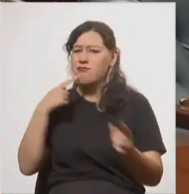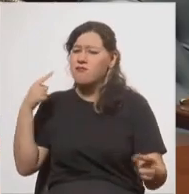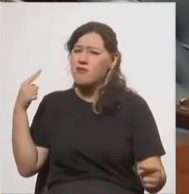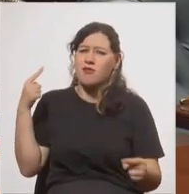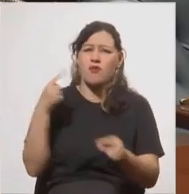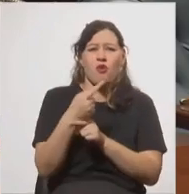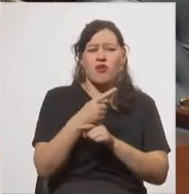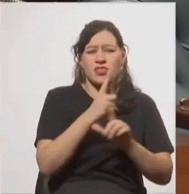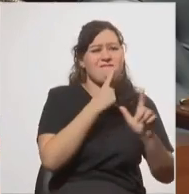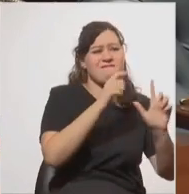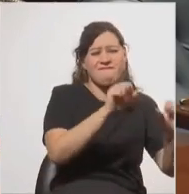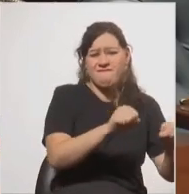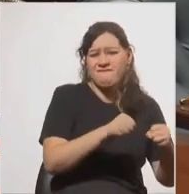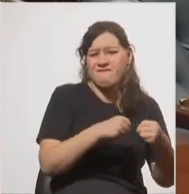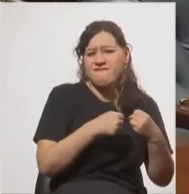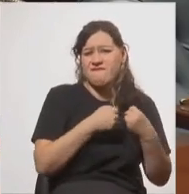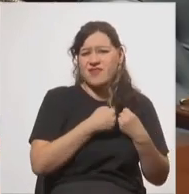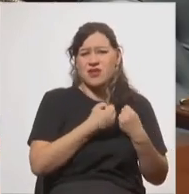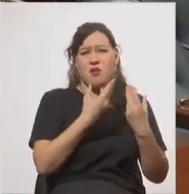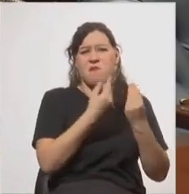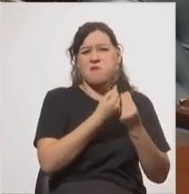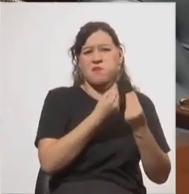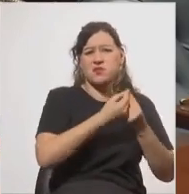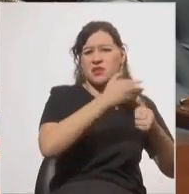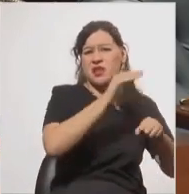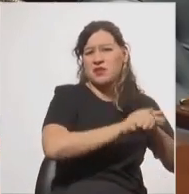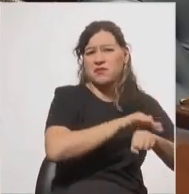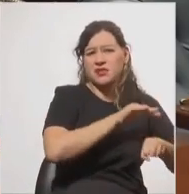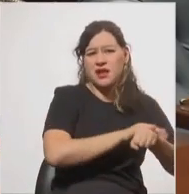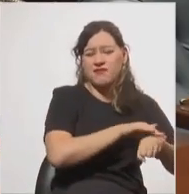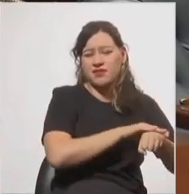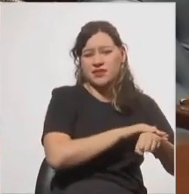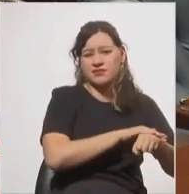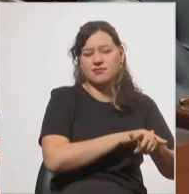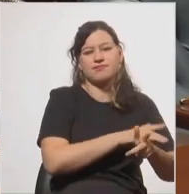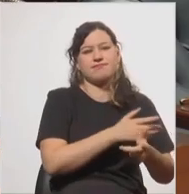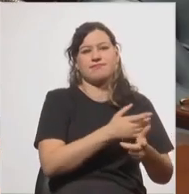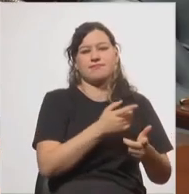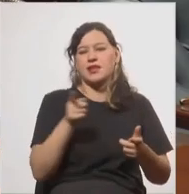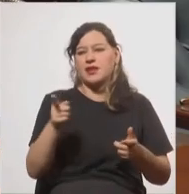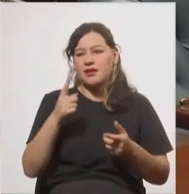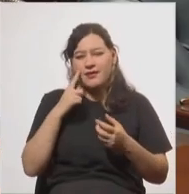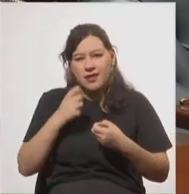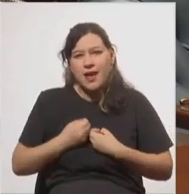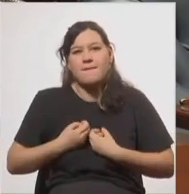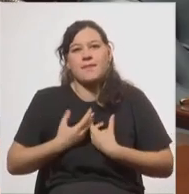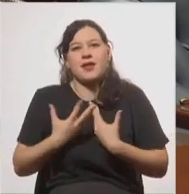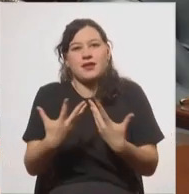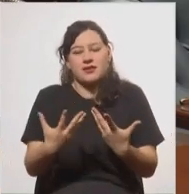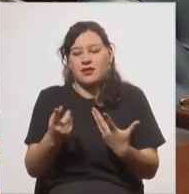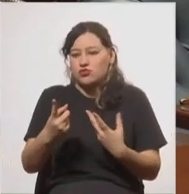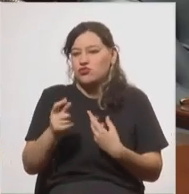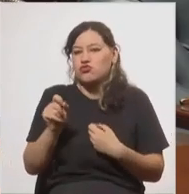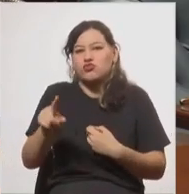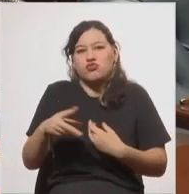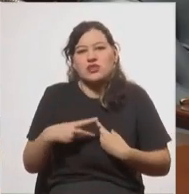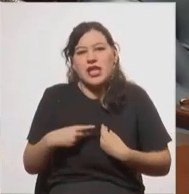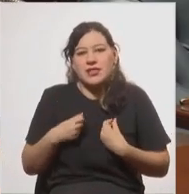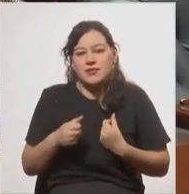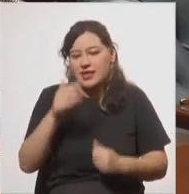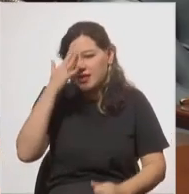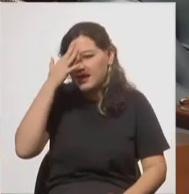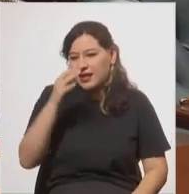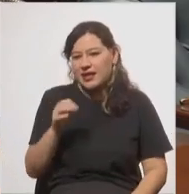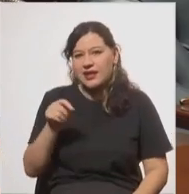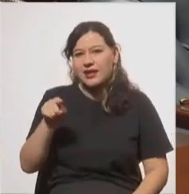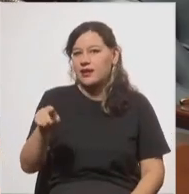la frivolidad con que se encaran muchas responsabilidades y porque expresa el sentimiento de alguien que considera que sus